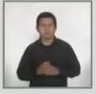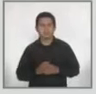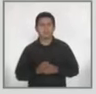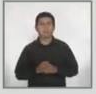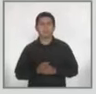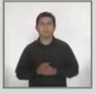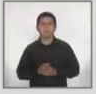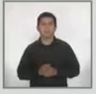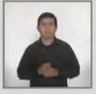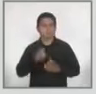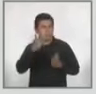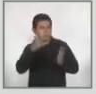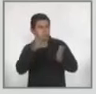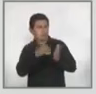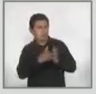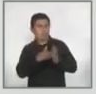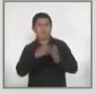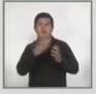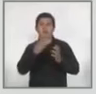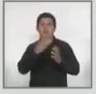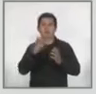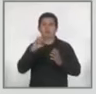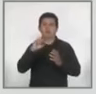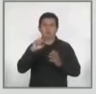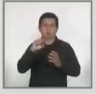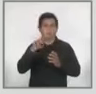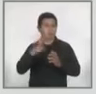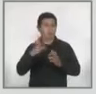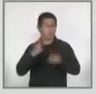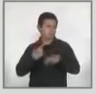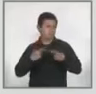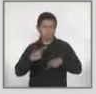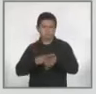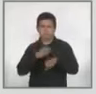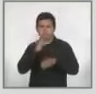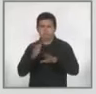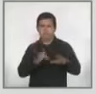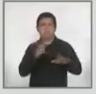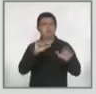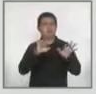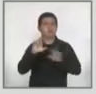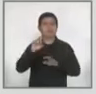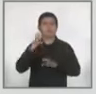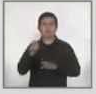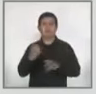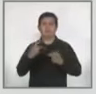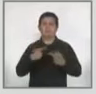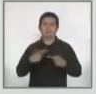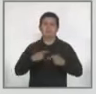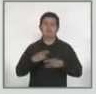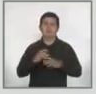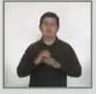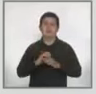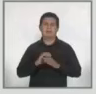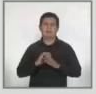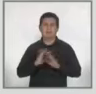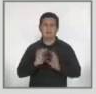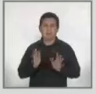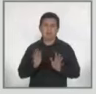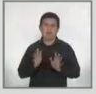3,365 con reporte negativo y lamentablemente hay 639 casos